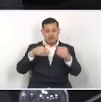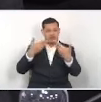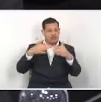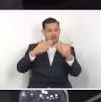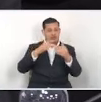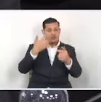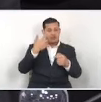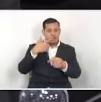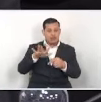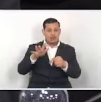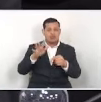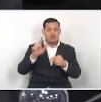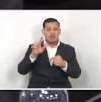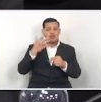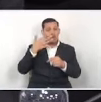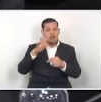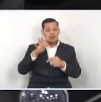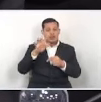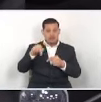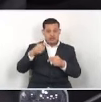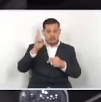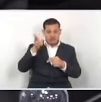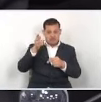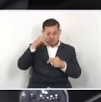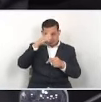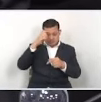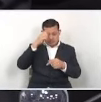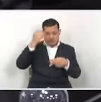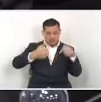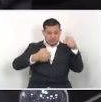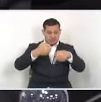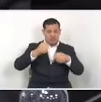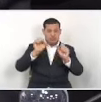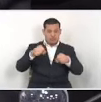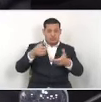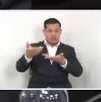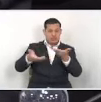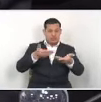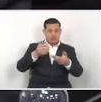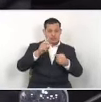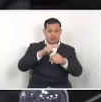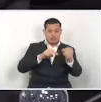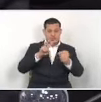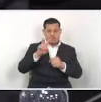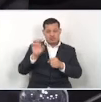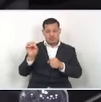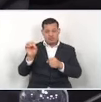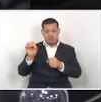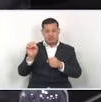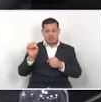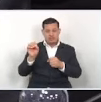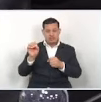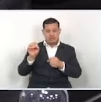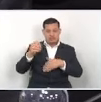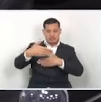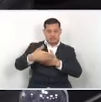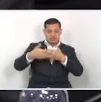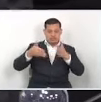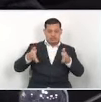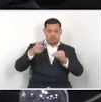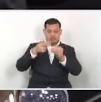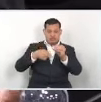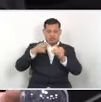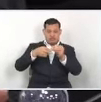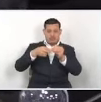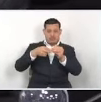ahorita. Pero ese mismo productor fácilmente puede vender a $20 la caja de tomate y